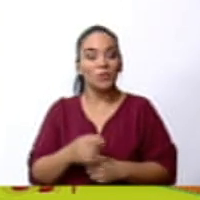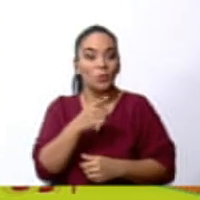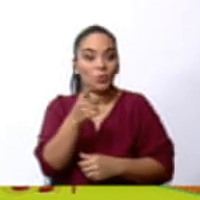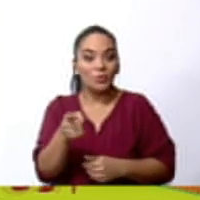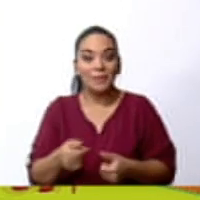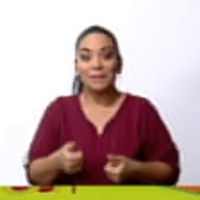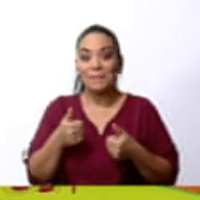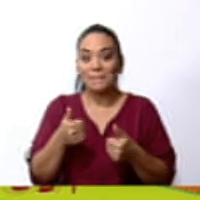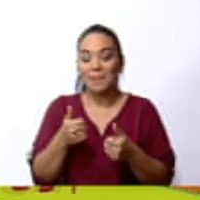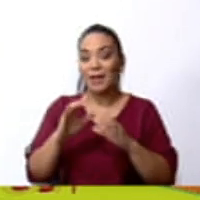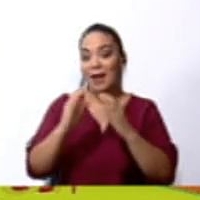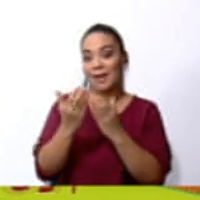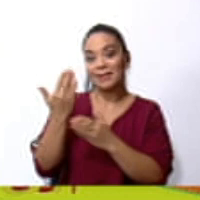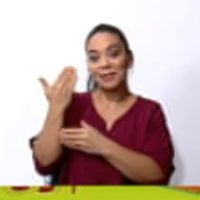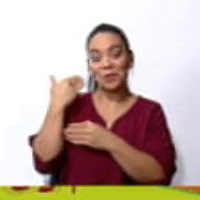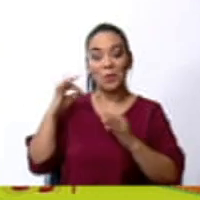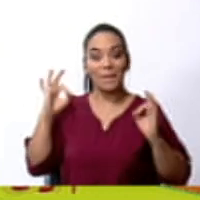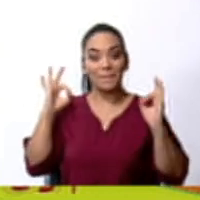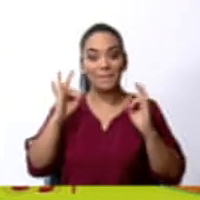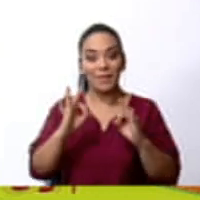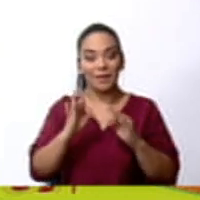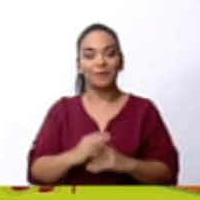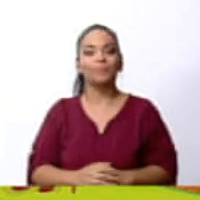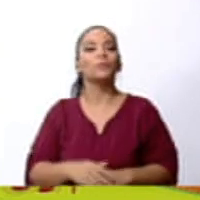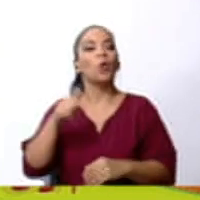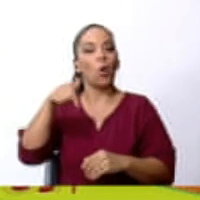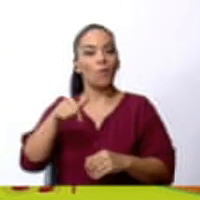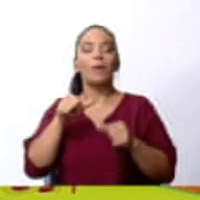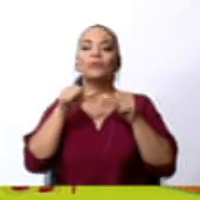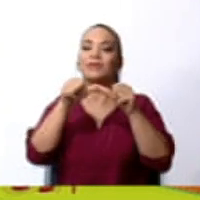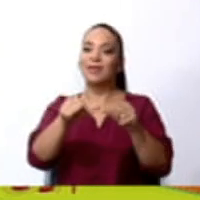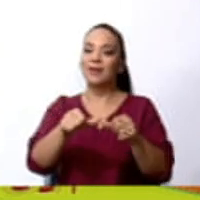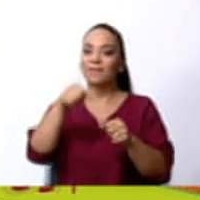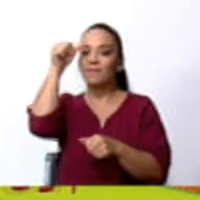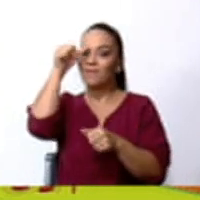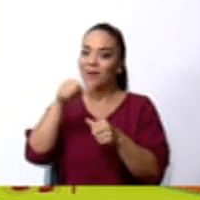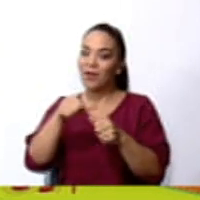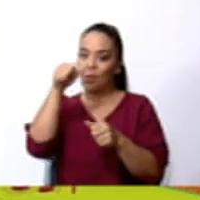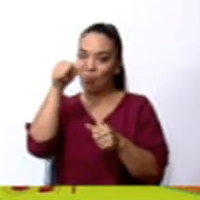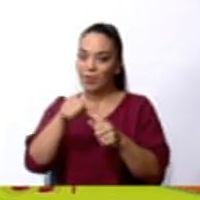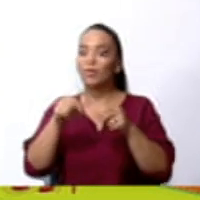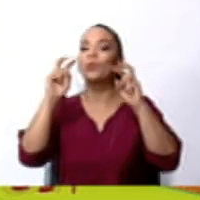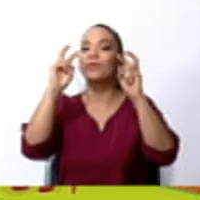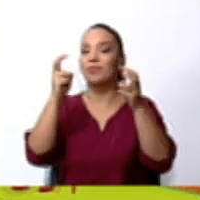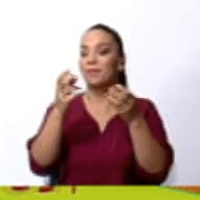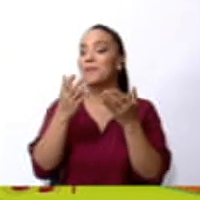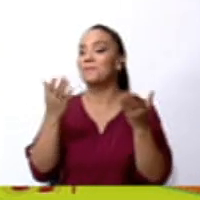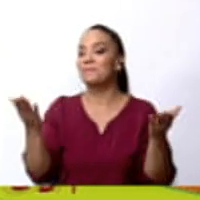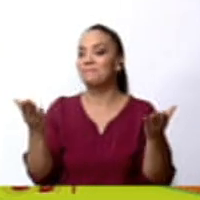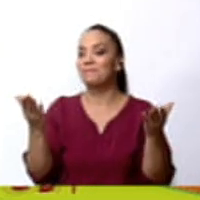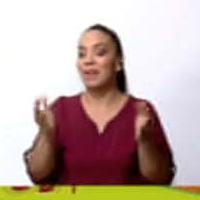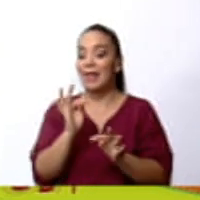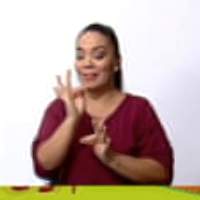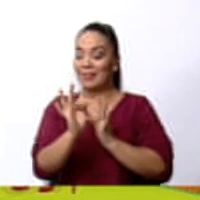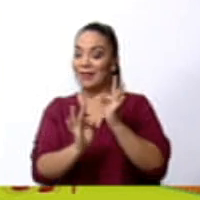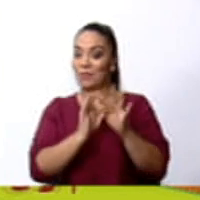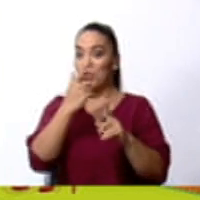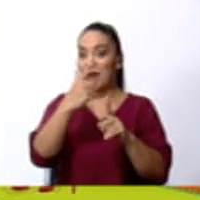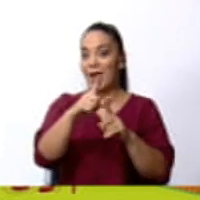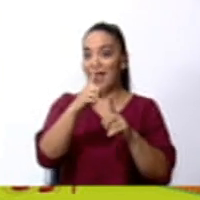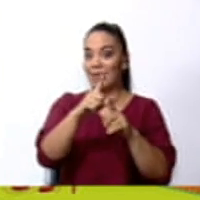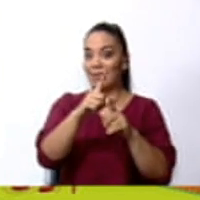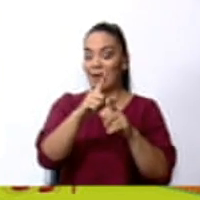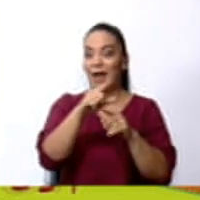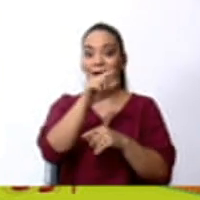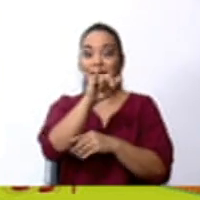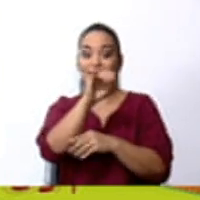estuvo la clase anterior? Hoy vamos a seguir repasando sobre este tema de los tipos de letra cursiva y la imprenta.